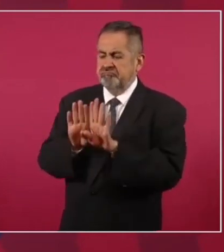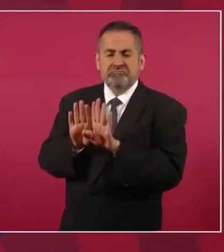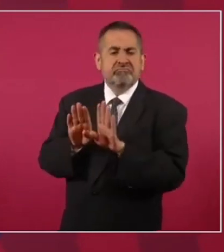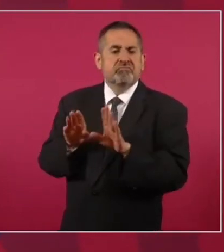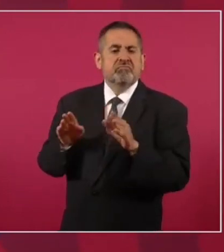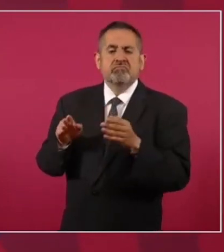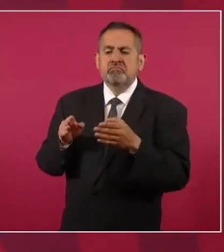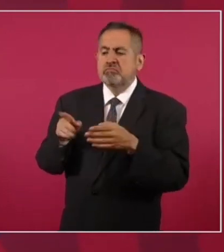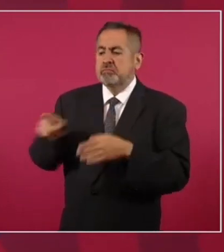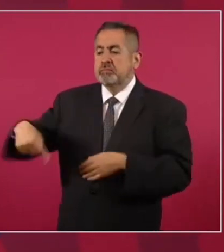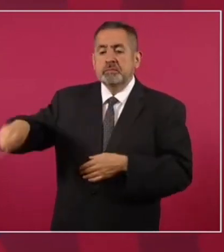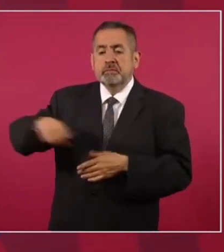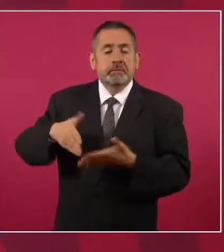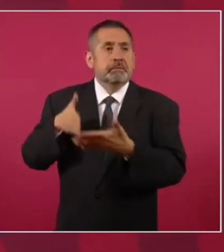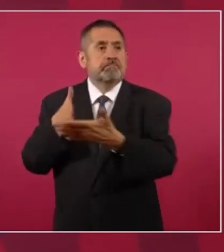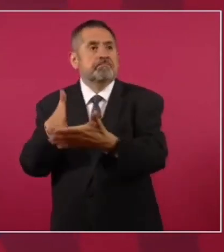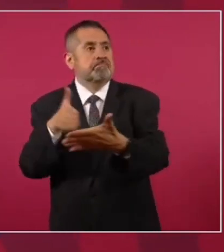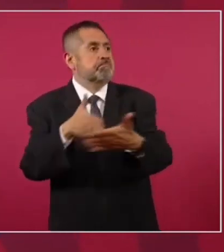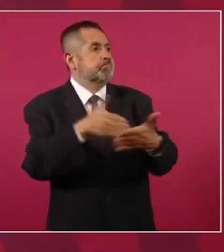del